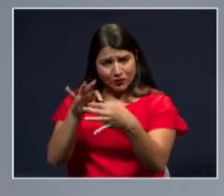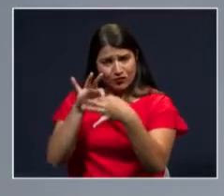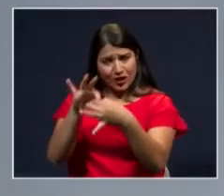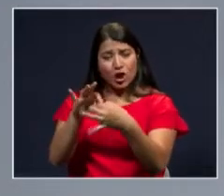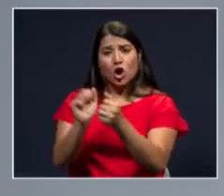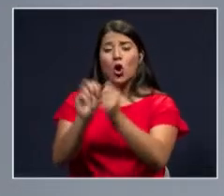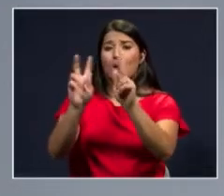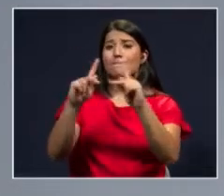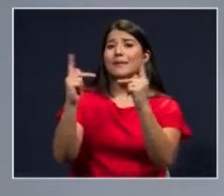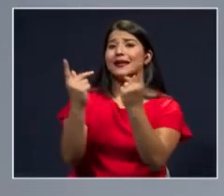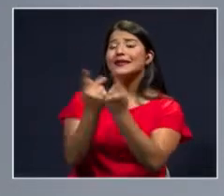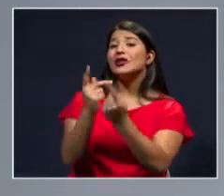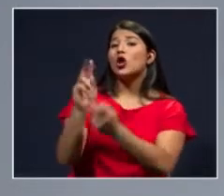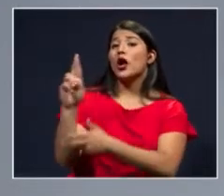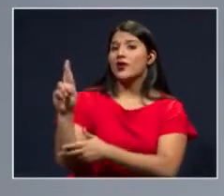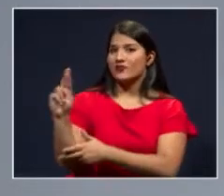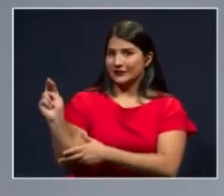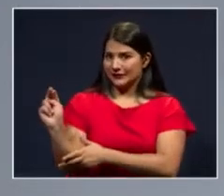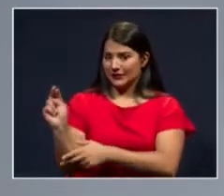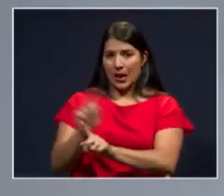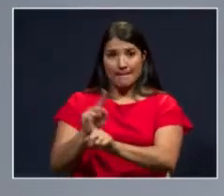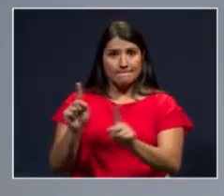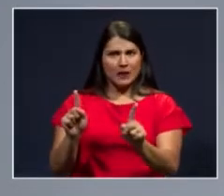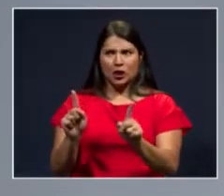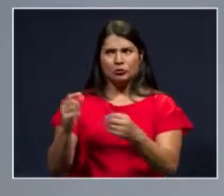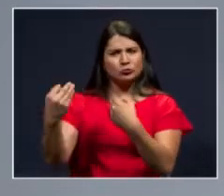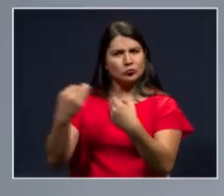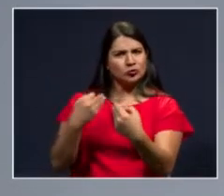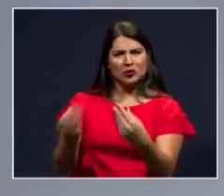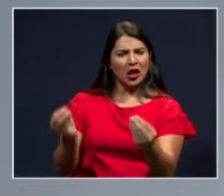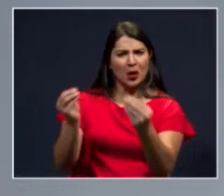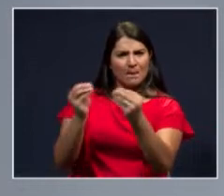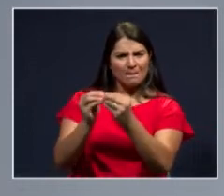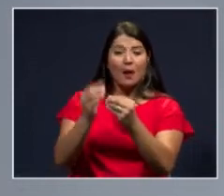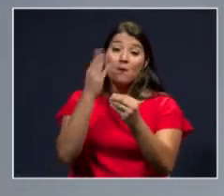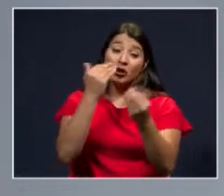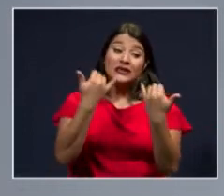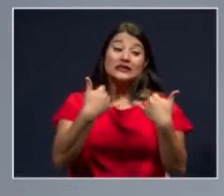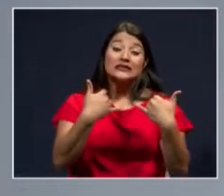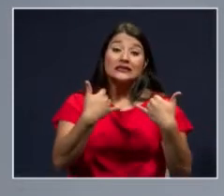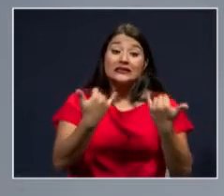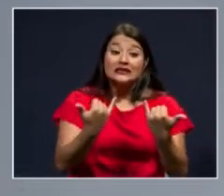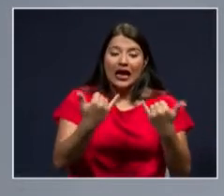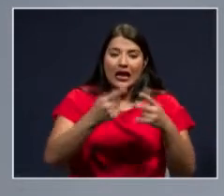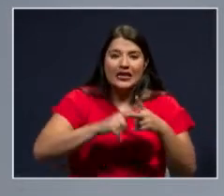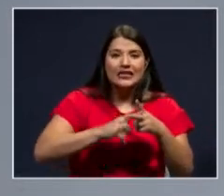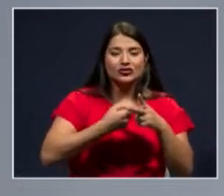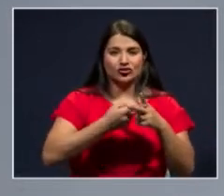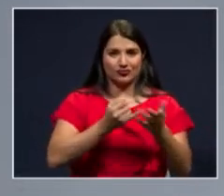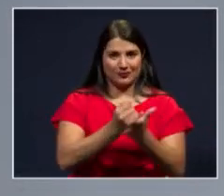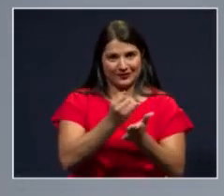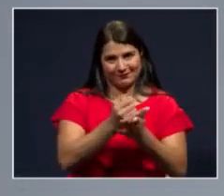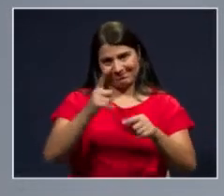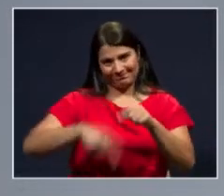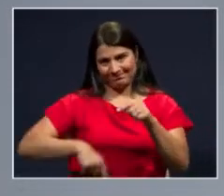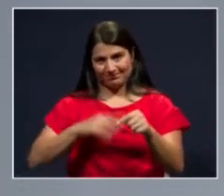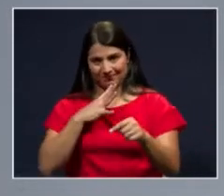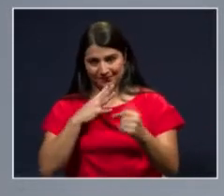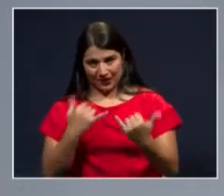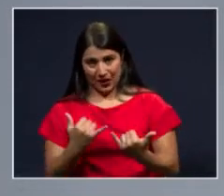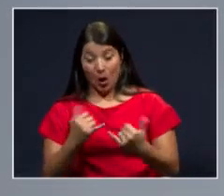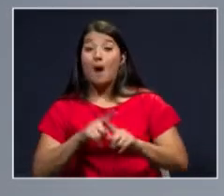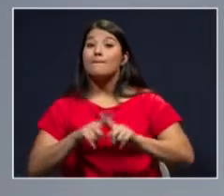Partido Restauración Nacional. Sin embargo, no ampliaron detalles al estar la investigación en desarrollo. Lo que sí confirmaron es que también se